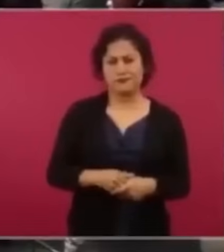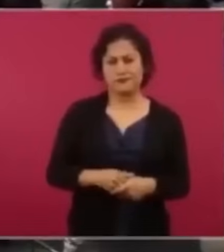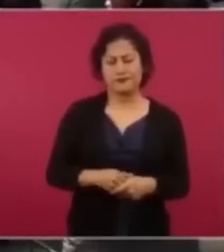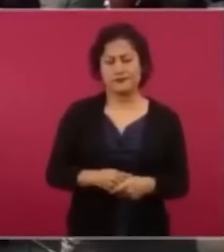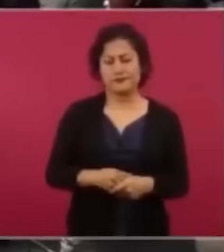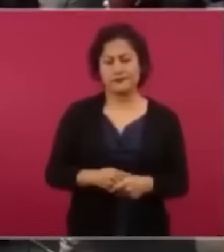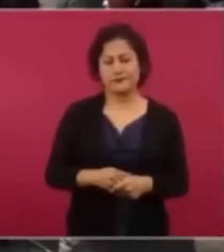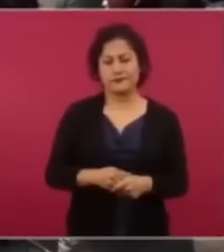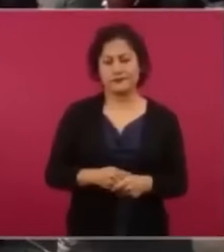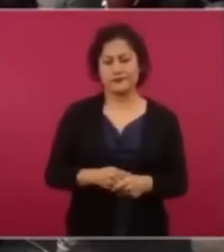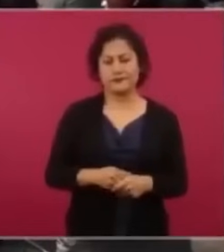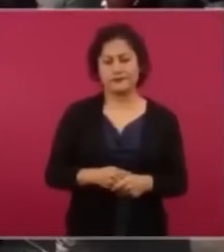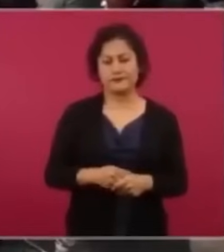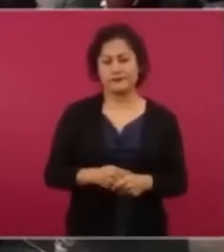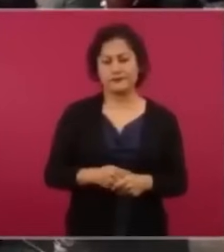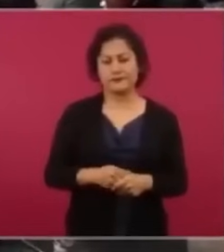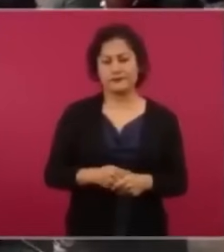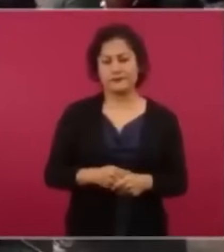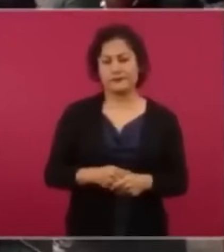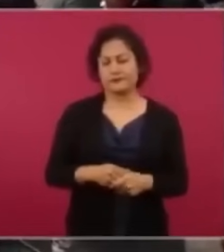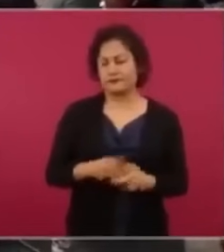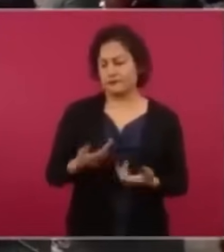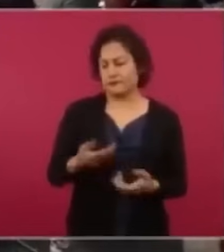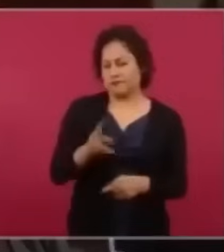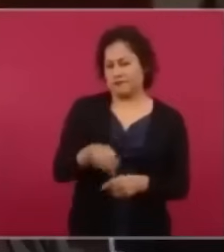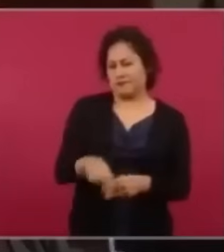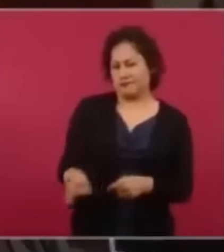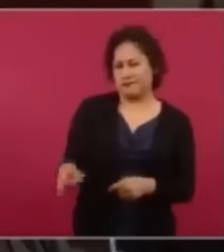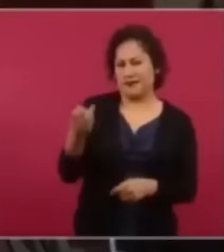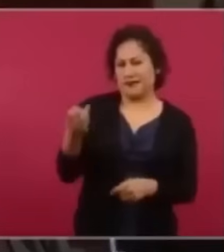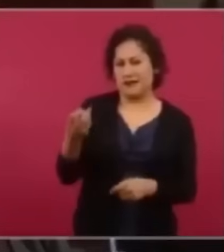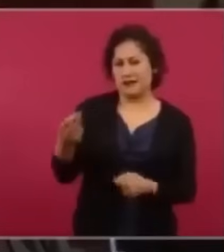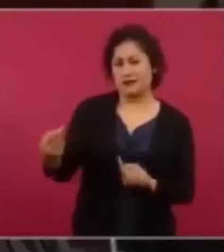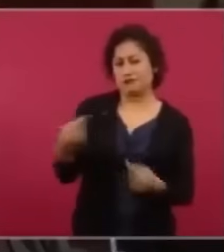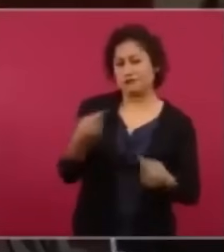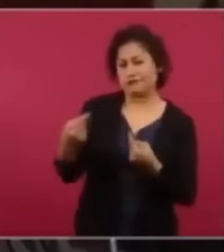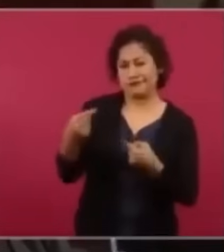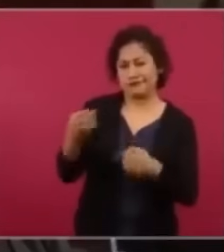un golpe más, ¿no?,